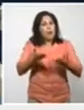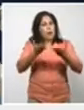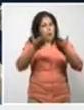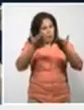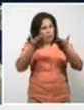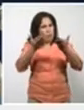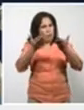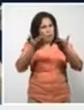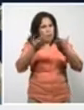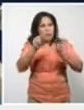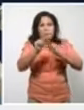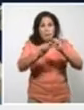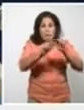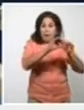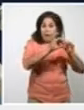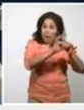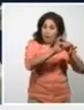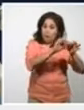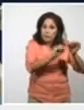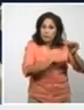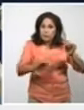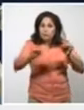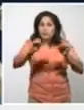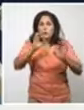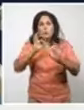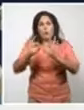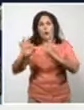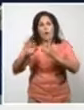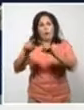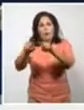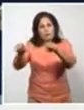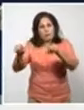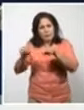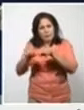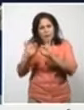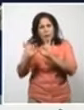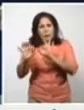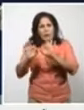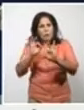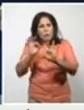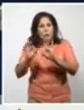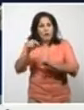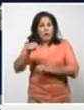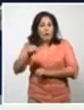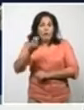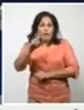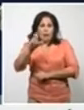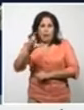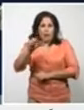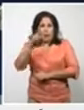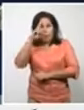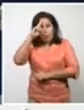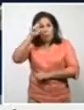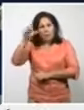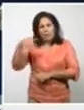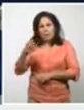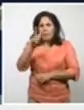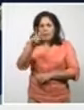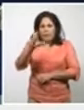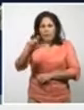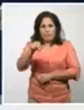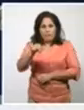y pasó del estado de grave para de cuidado en el Hospital Manuel Fajardo de Villa Clara. En el día